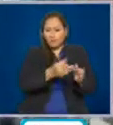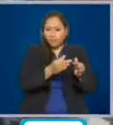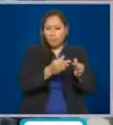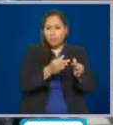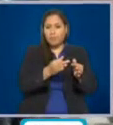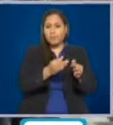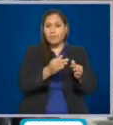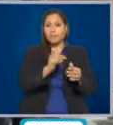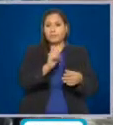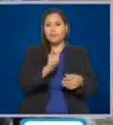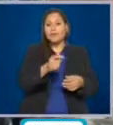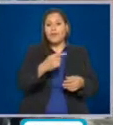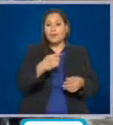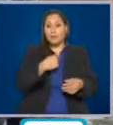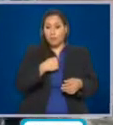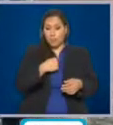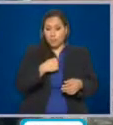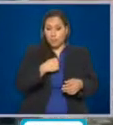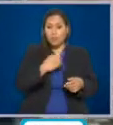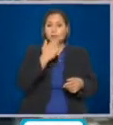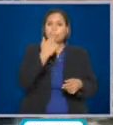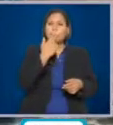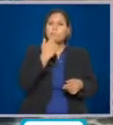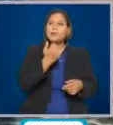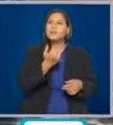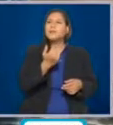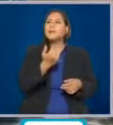que sería un dulce